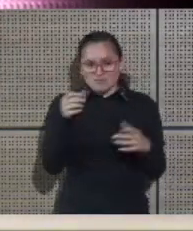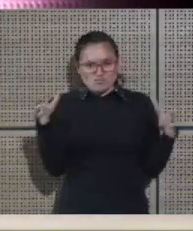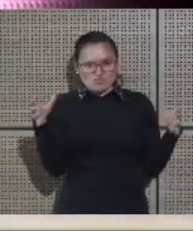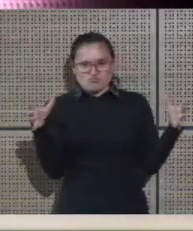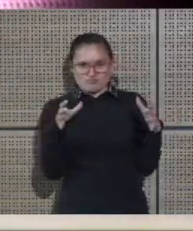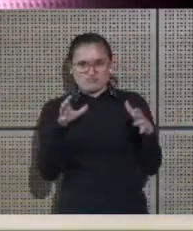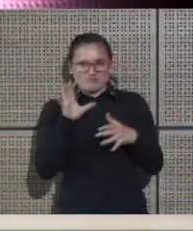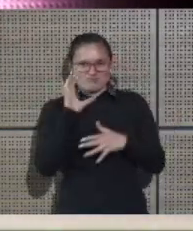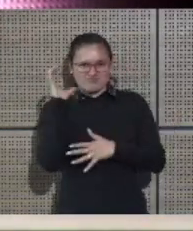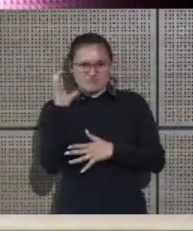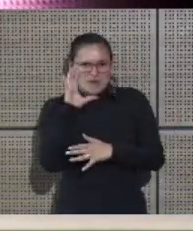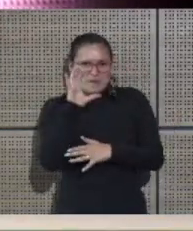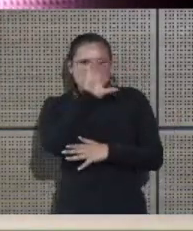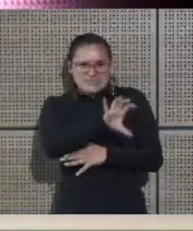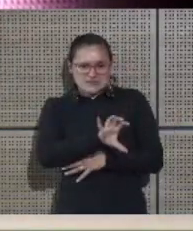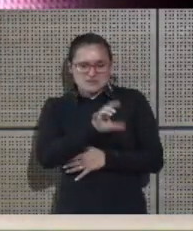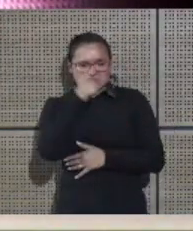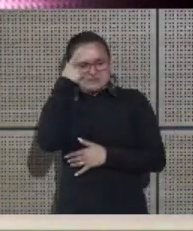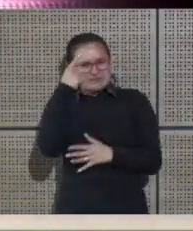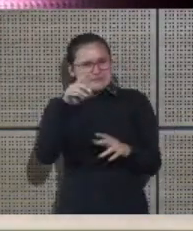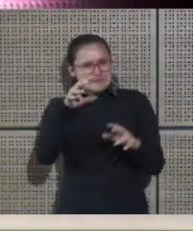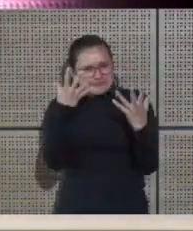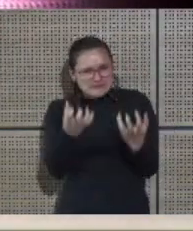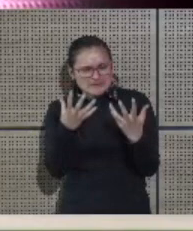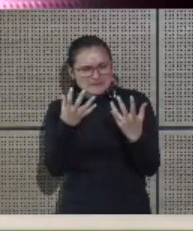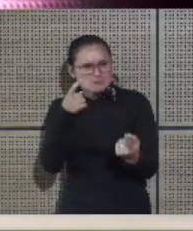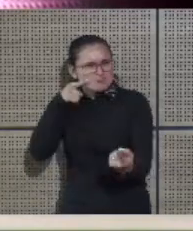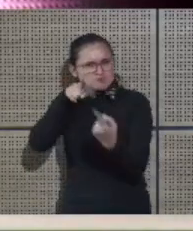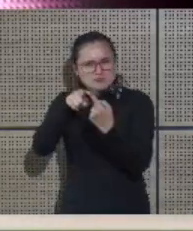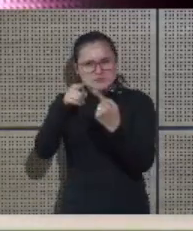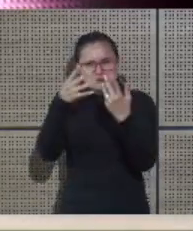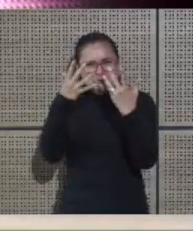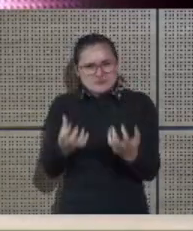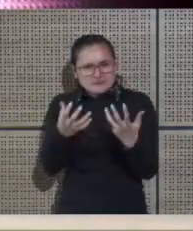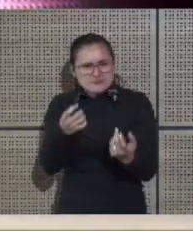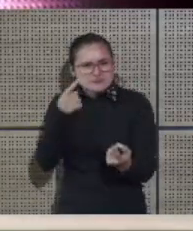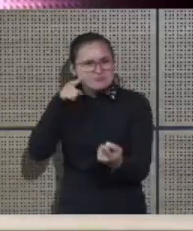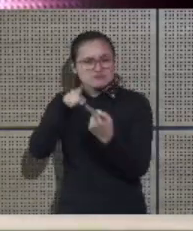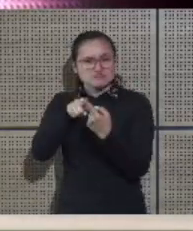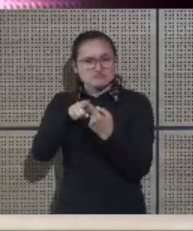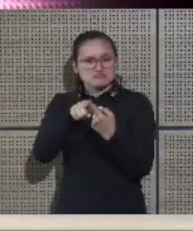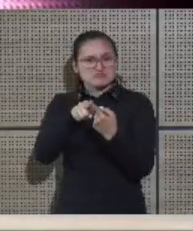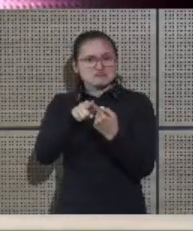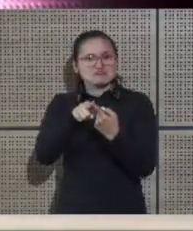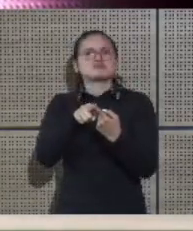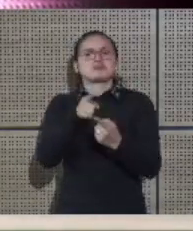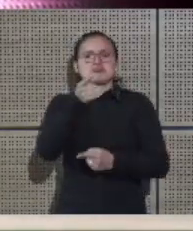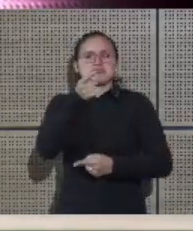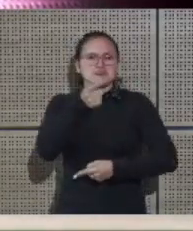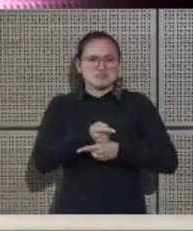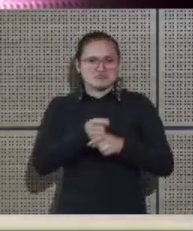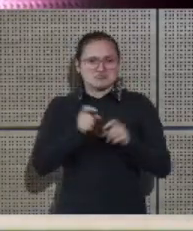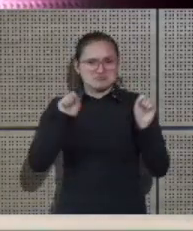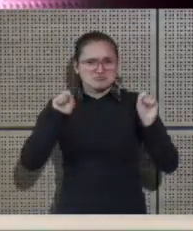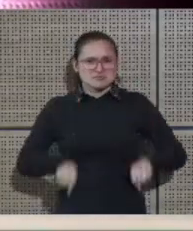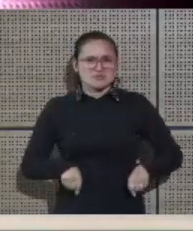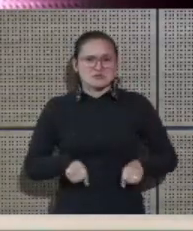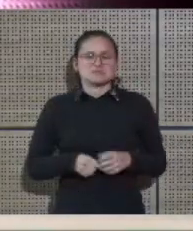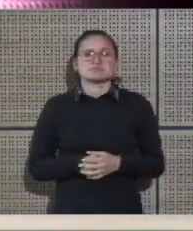Cuando un pueblo se propone algo y se lo propone seriamente, lo puede